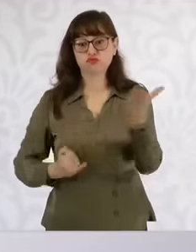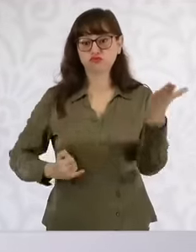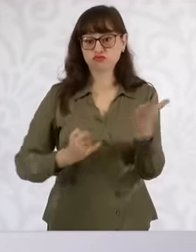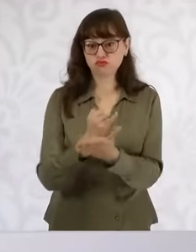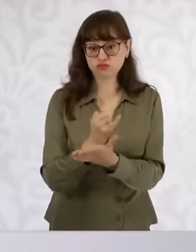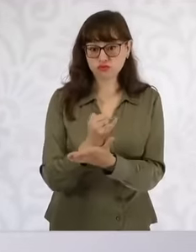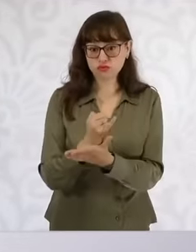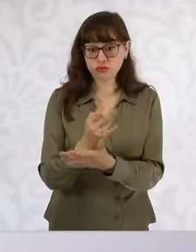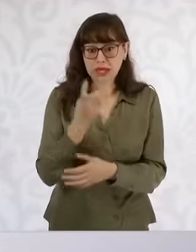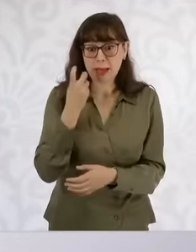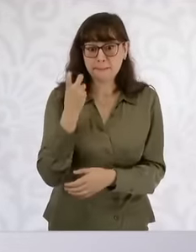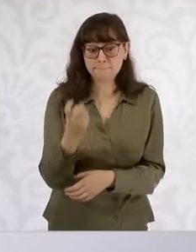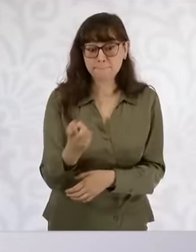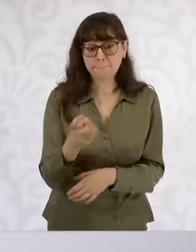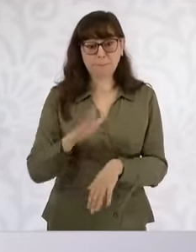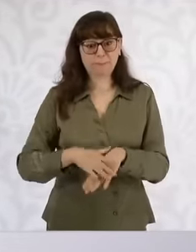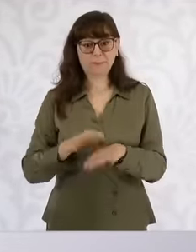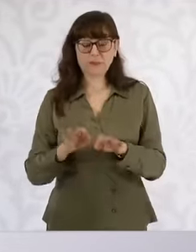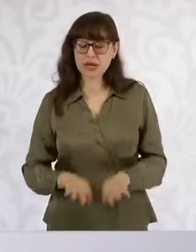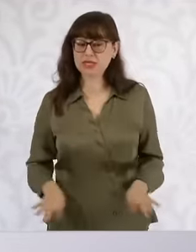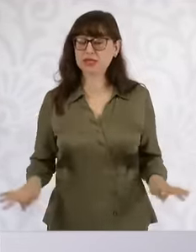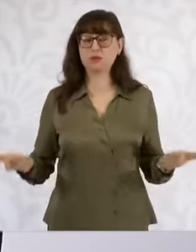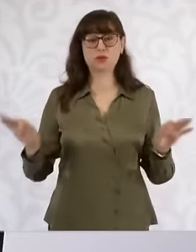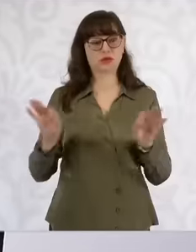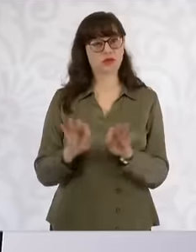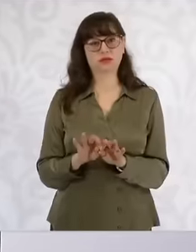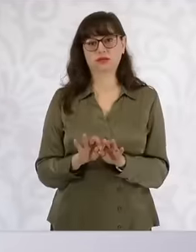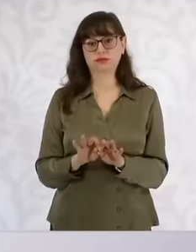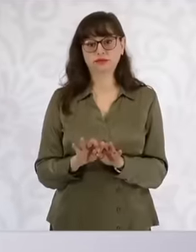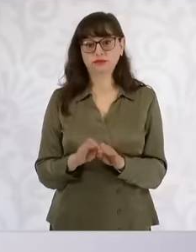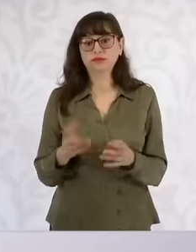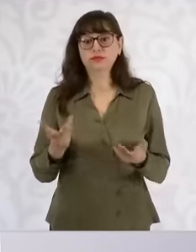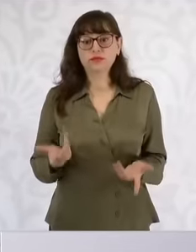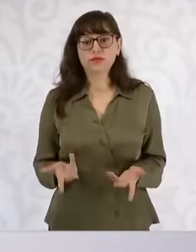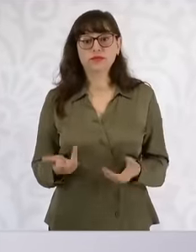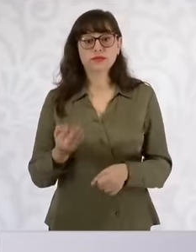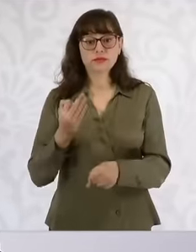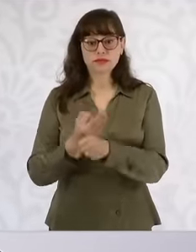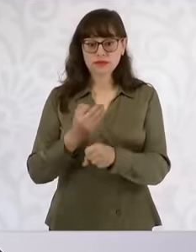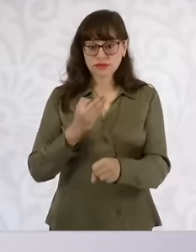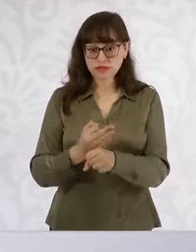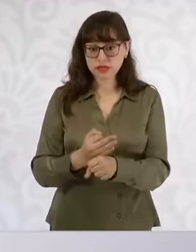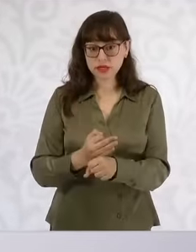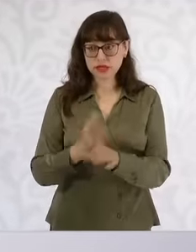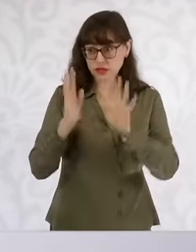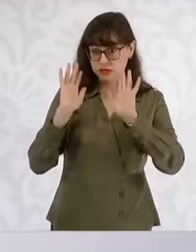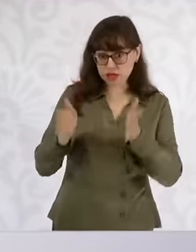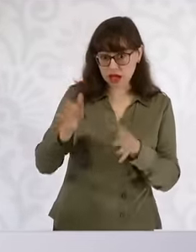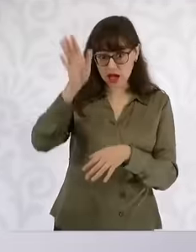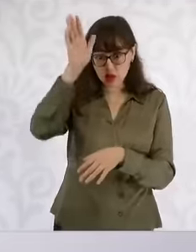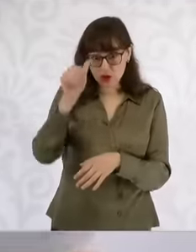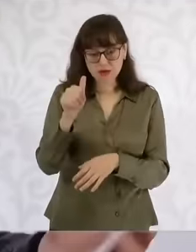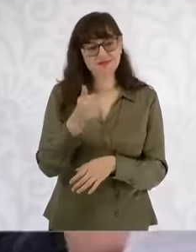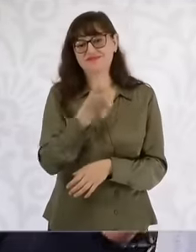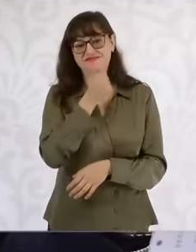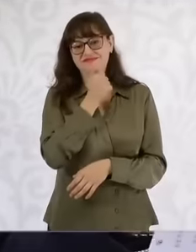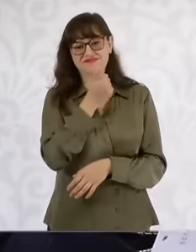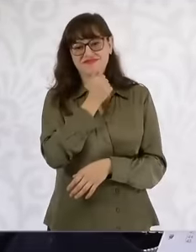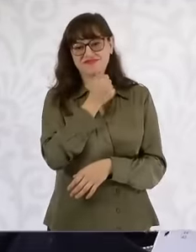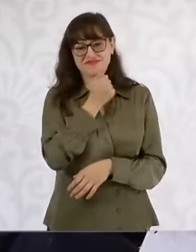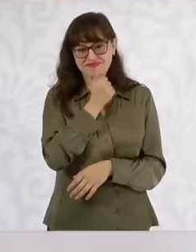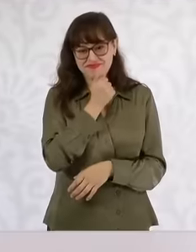una declaración que todavía, en este momento, se sigue afinando. Por lo mismo que les decía, aquí traigo